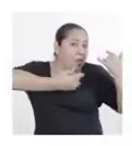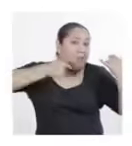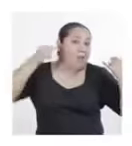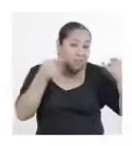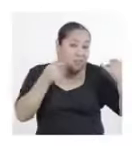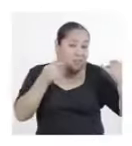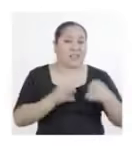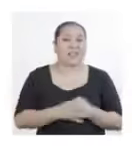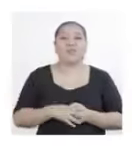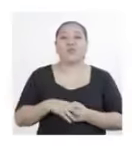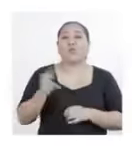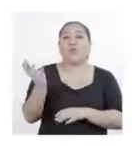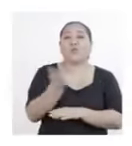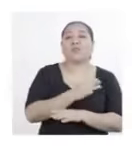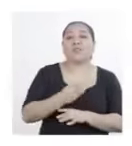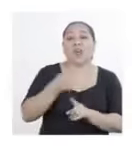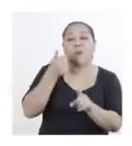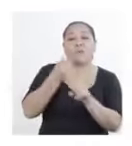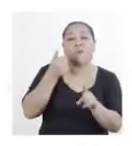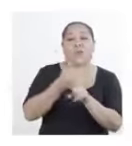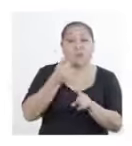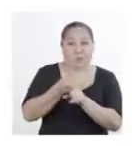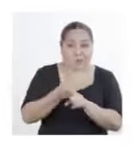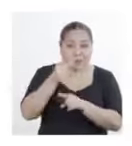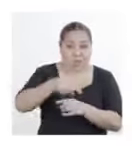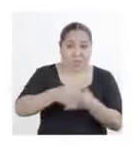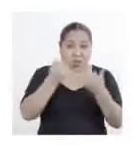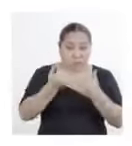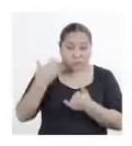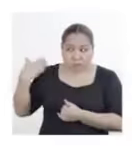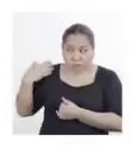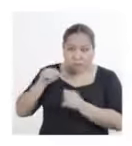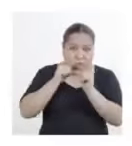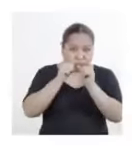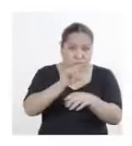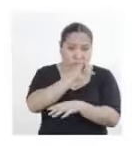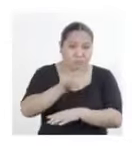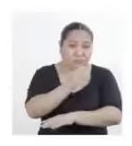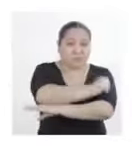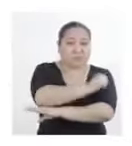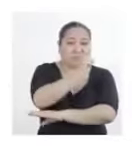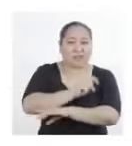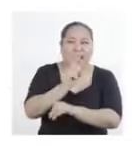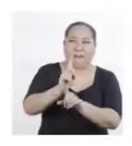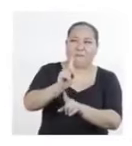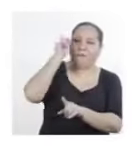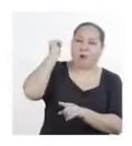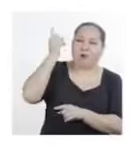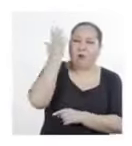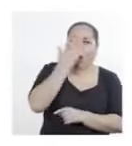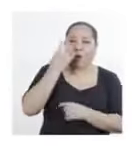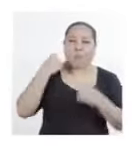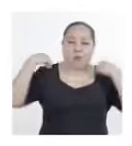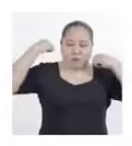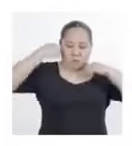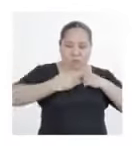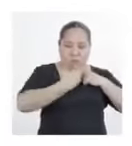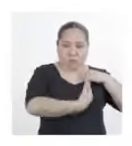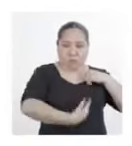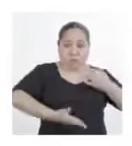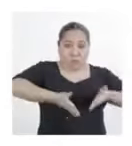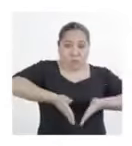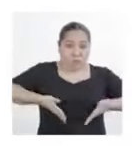ese mestizo lleva al hombro es un instrumento nacional que hasta hoy se usa en la sierra Y al fondo hay un hombre con